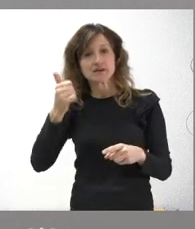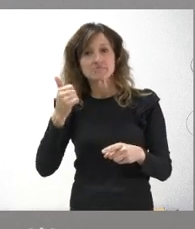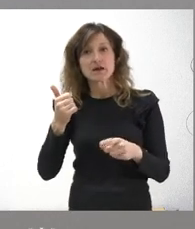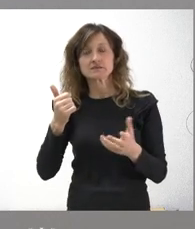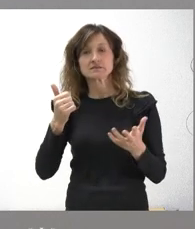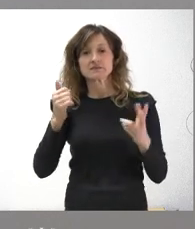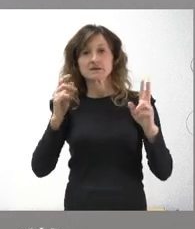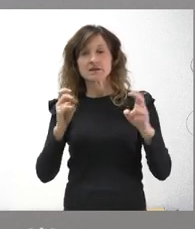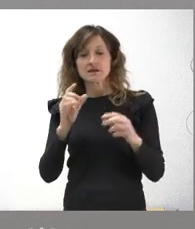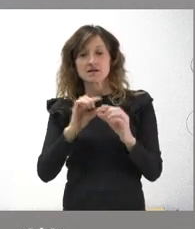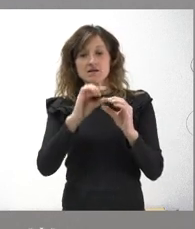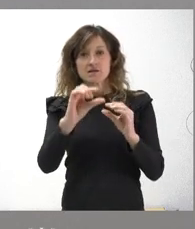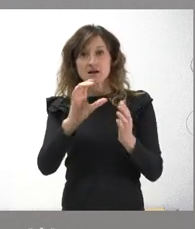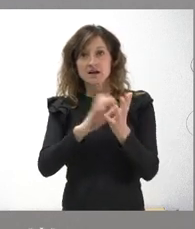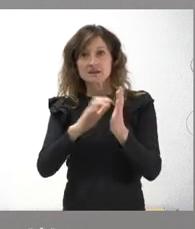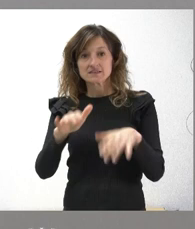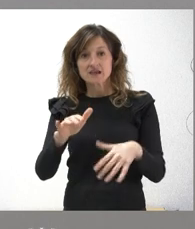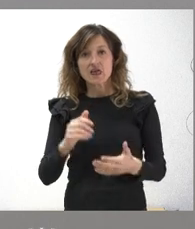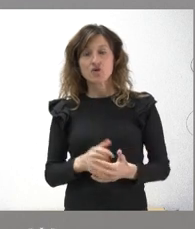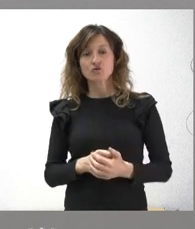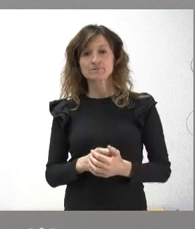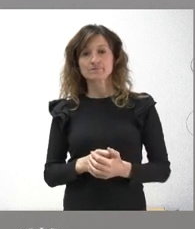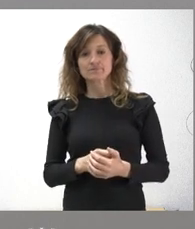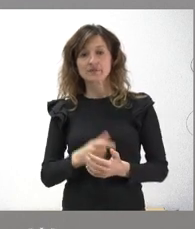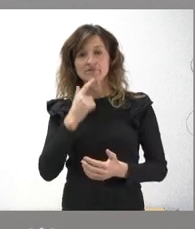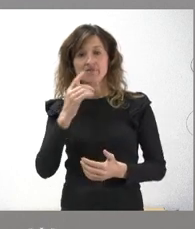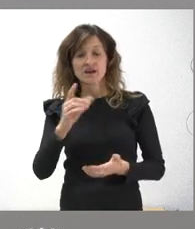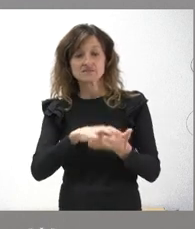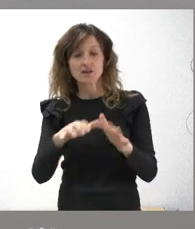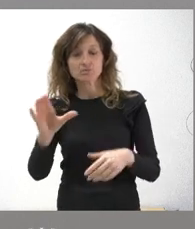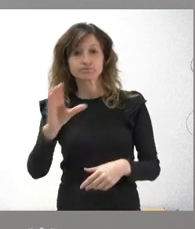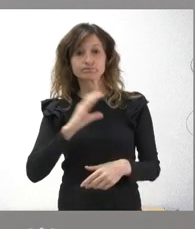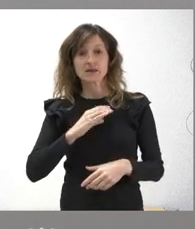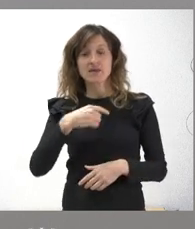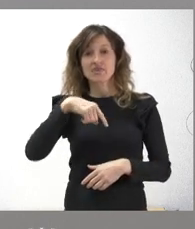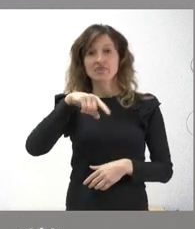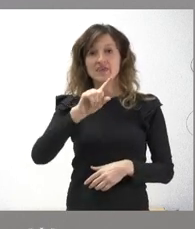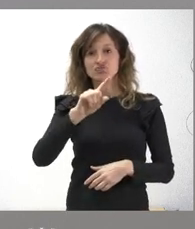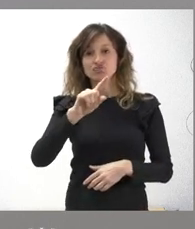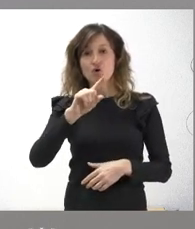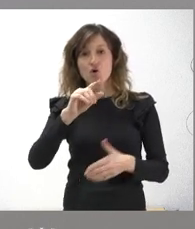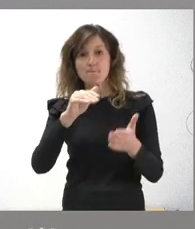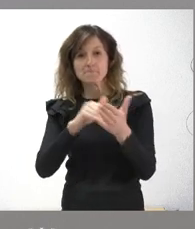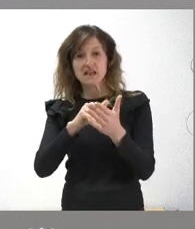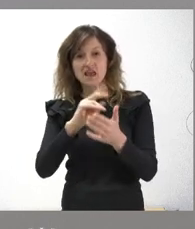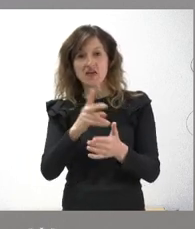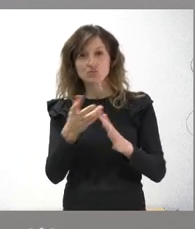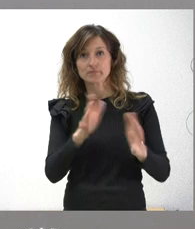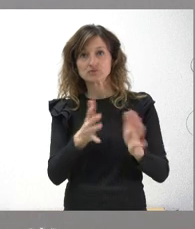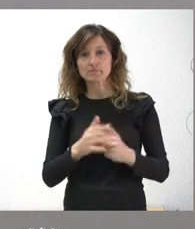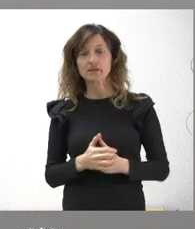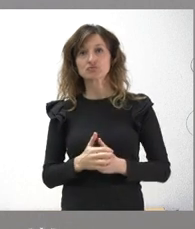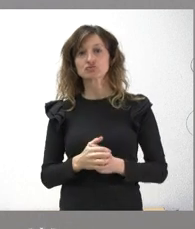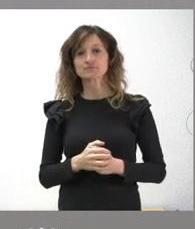una cantidad que a Castilla y león creo que nos va a costar o nos va a aportar pues del orden de c y pico mil euros pues